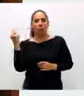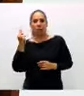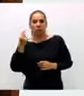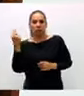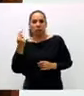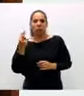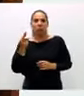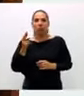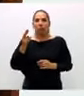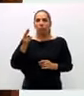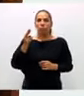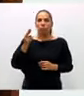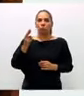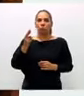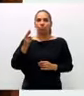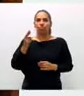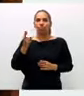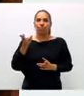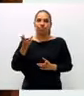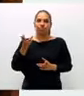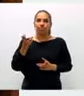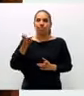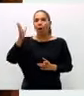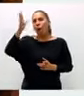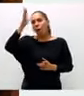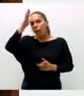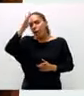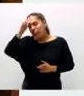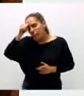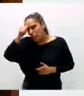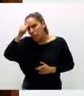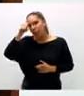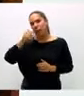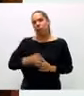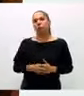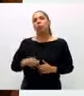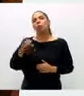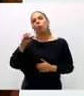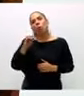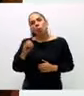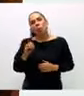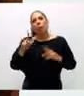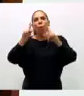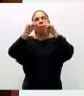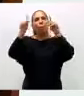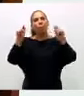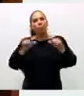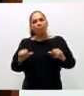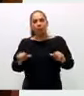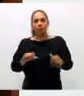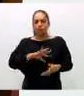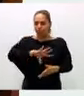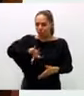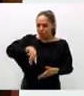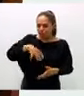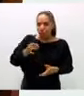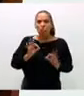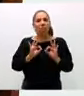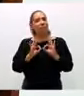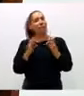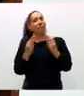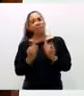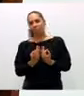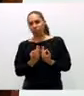están bloqueando un acuerdo o que no fueron capaces de mantener la paz, como decían en otro comentario.